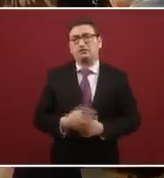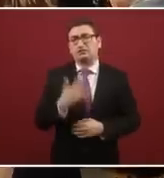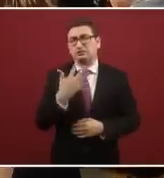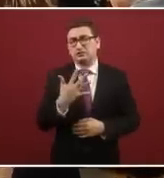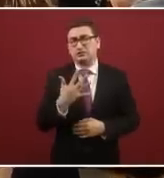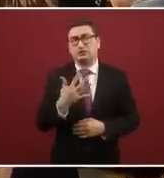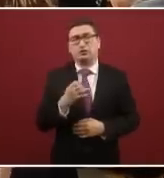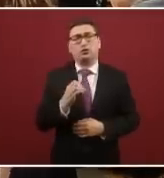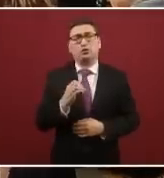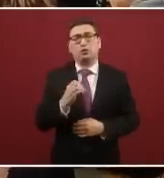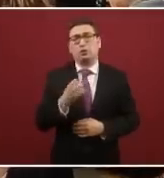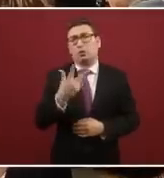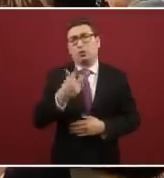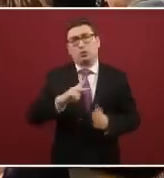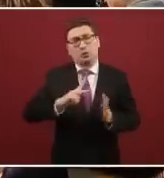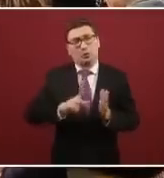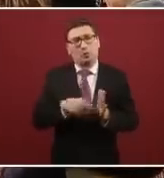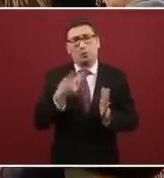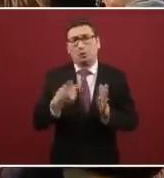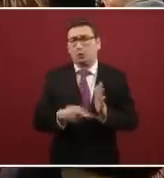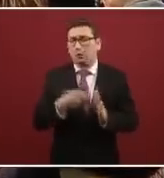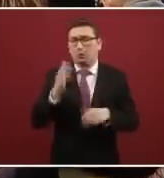5 y hasta 8 veces más